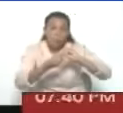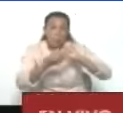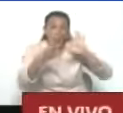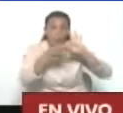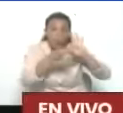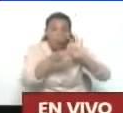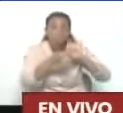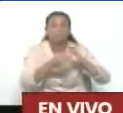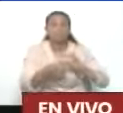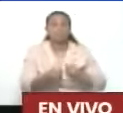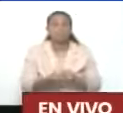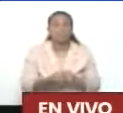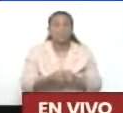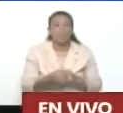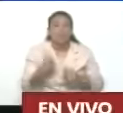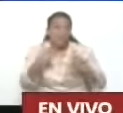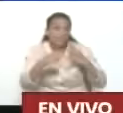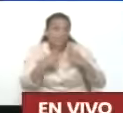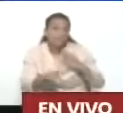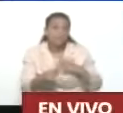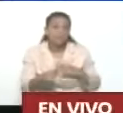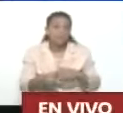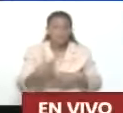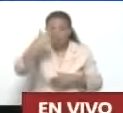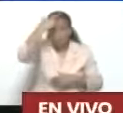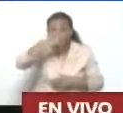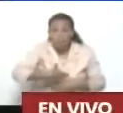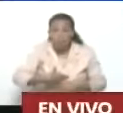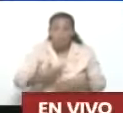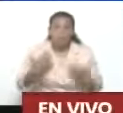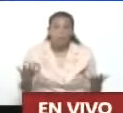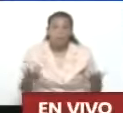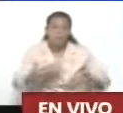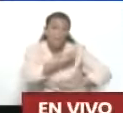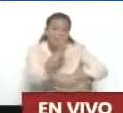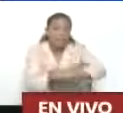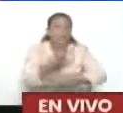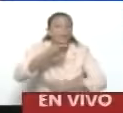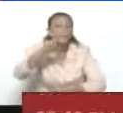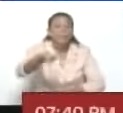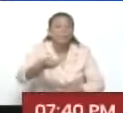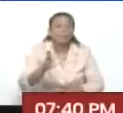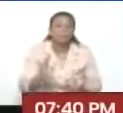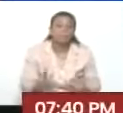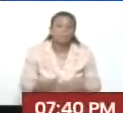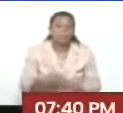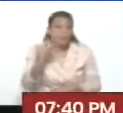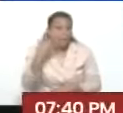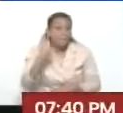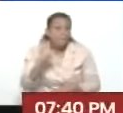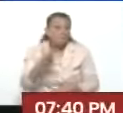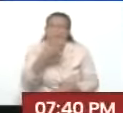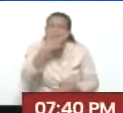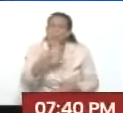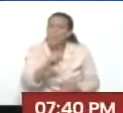también la diversidad unitaria de las fuerzas políticas. Claro. Porque a veces es muy